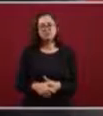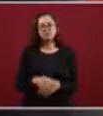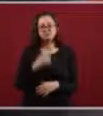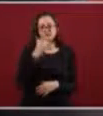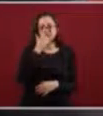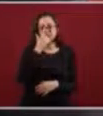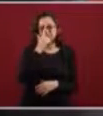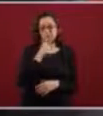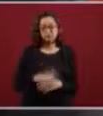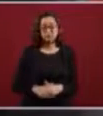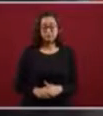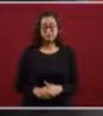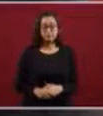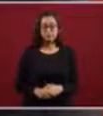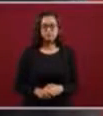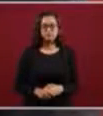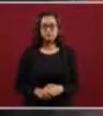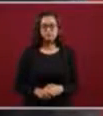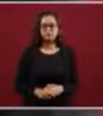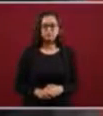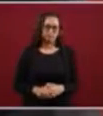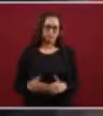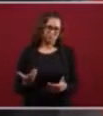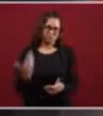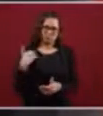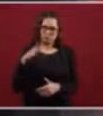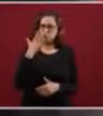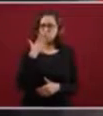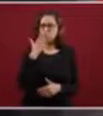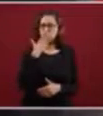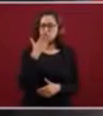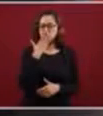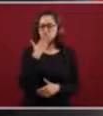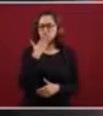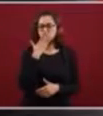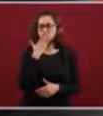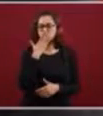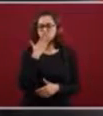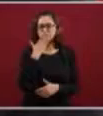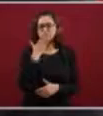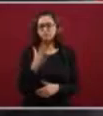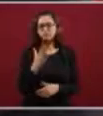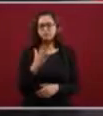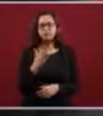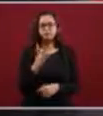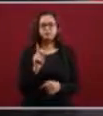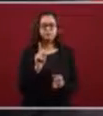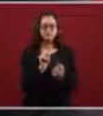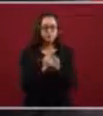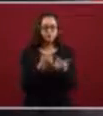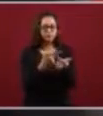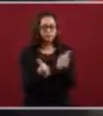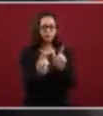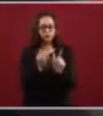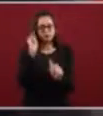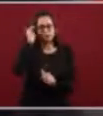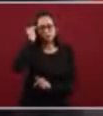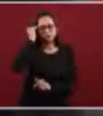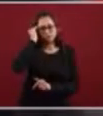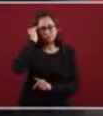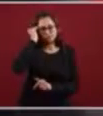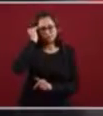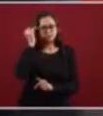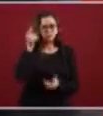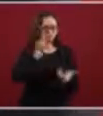en el caso de Sonora, pues ya nos encontramos con los grupos indígenas del